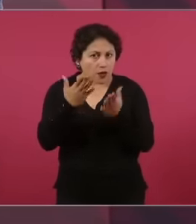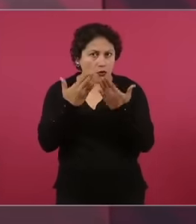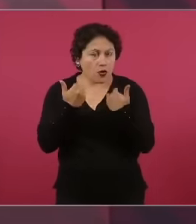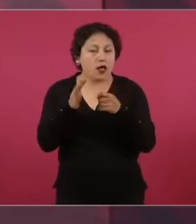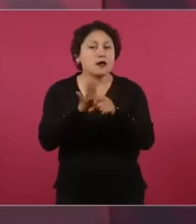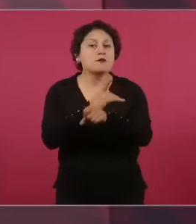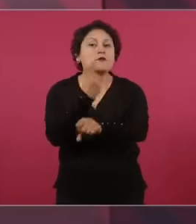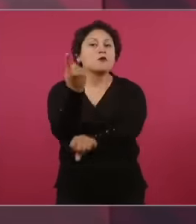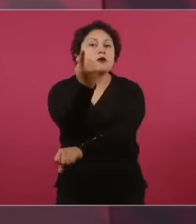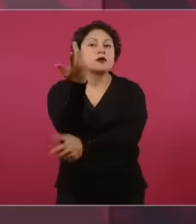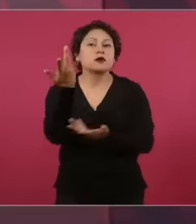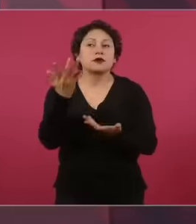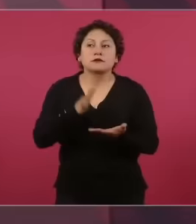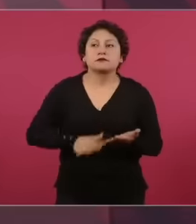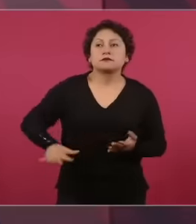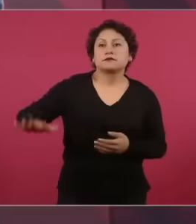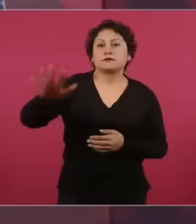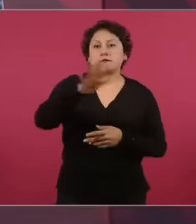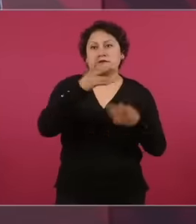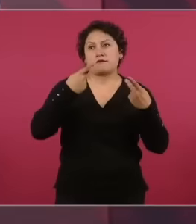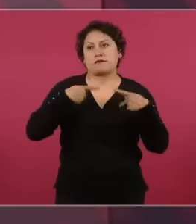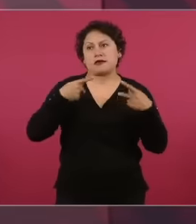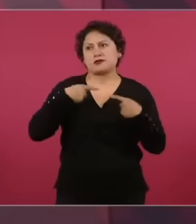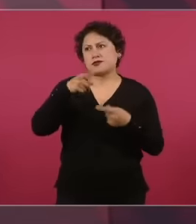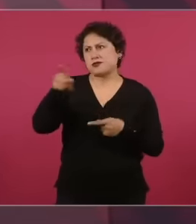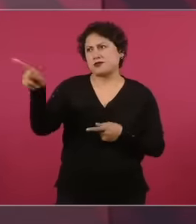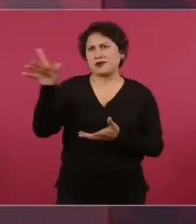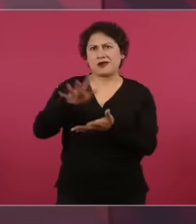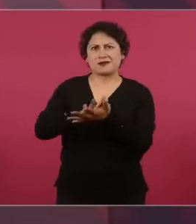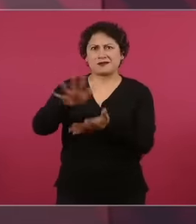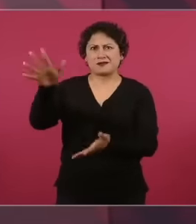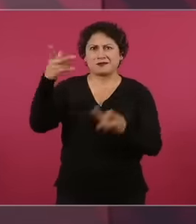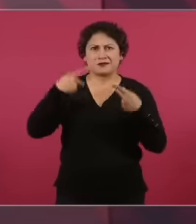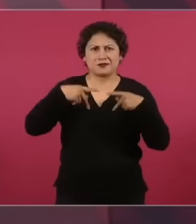público. La mayoría de los mexicanos sabe